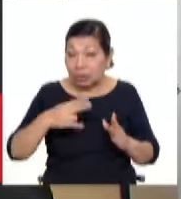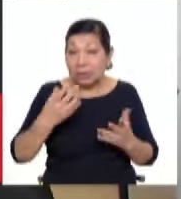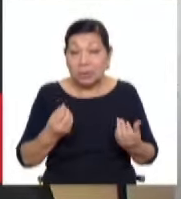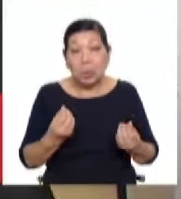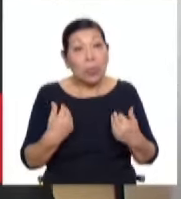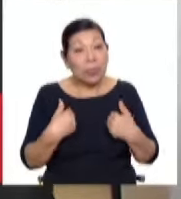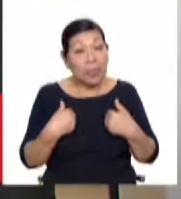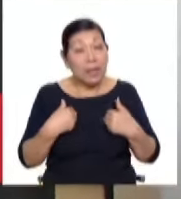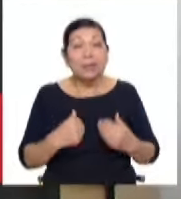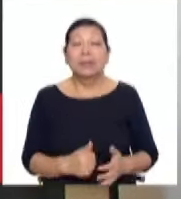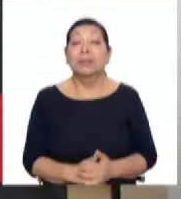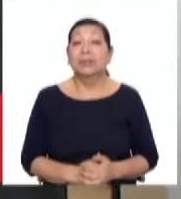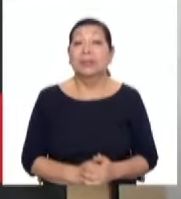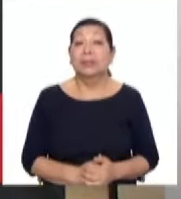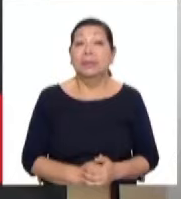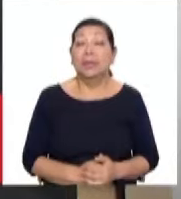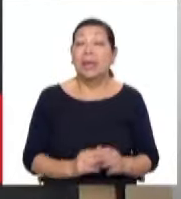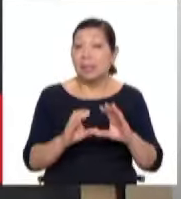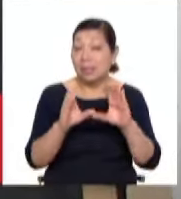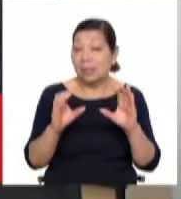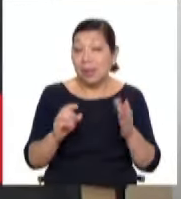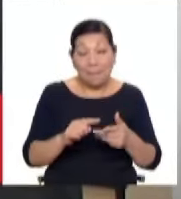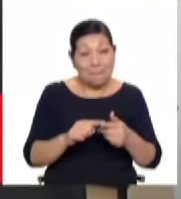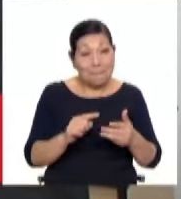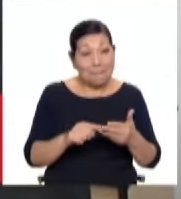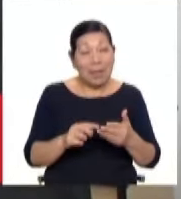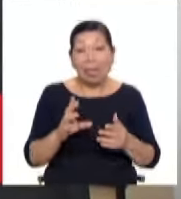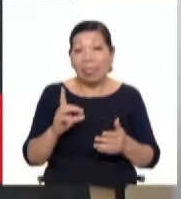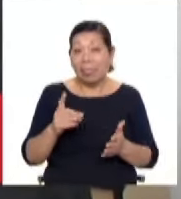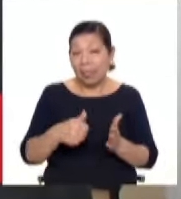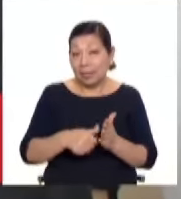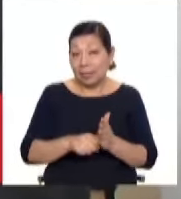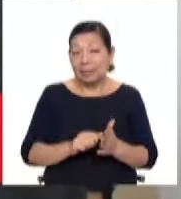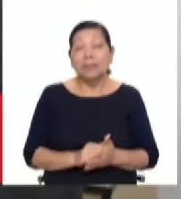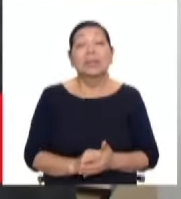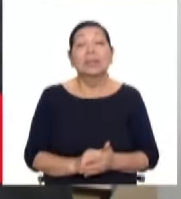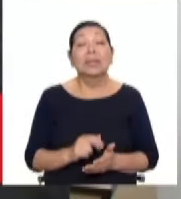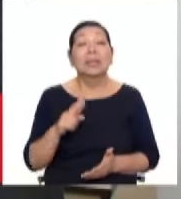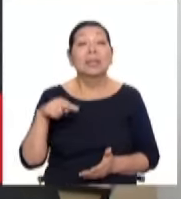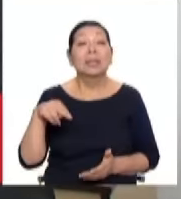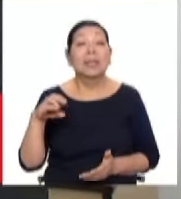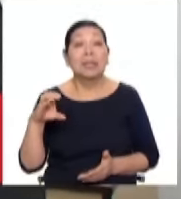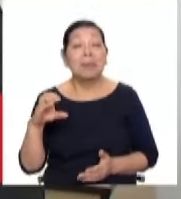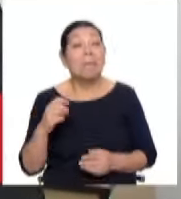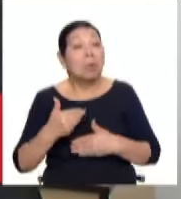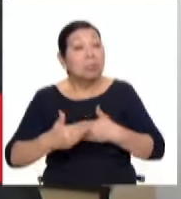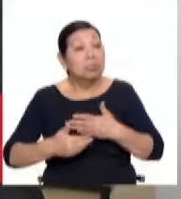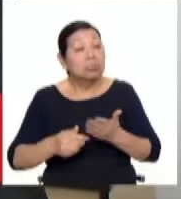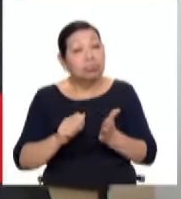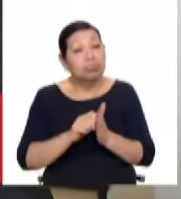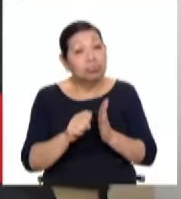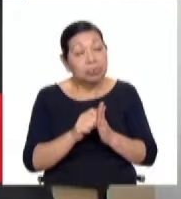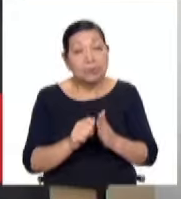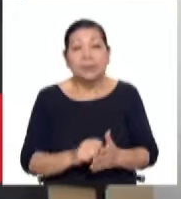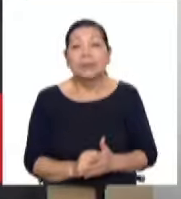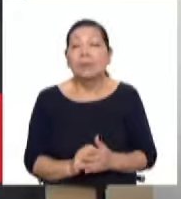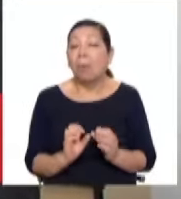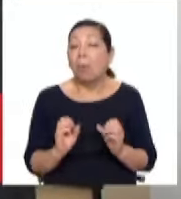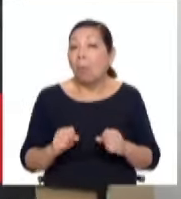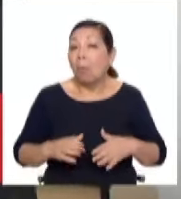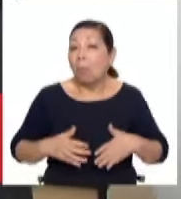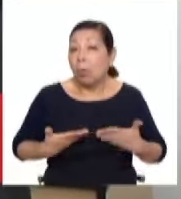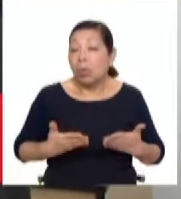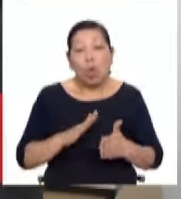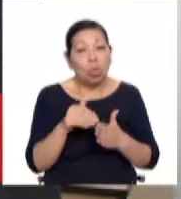que cuenta con el certificado de huella maltratada en el DNI y en la página de RENIEC, nosotros procedemos a escribir eso en el sistema y